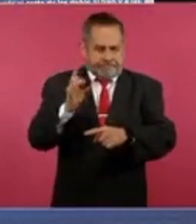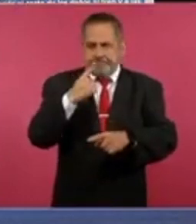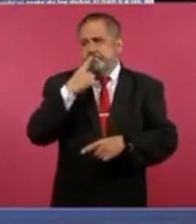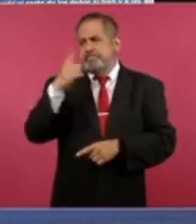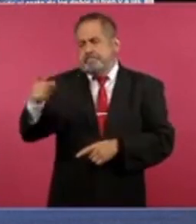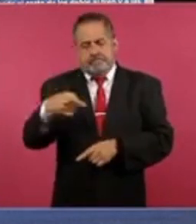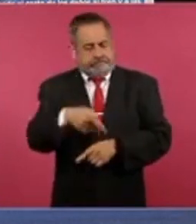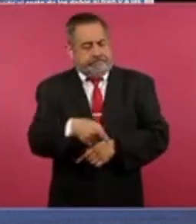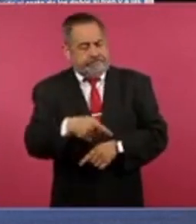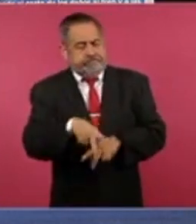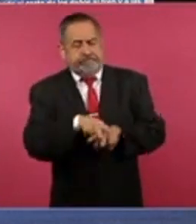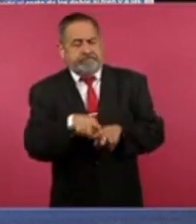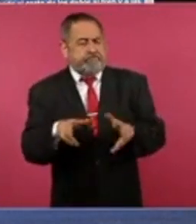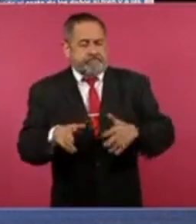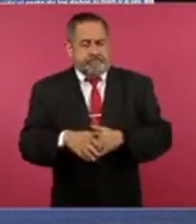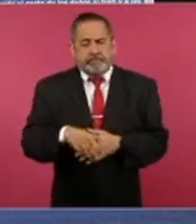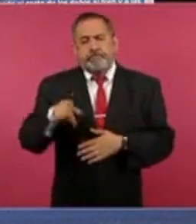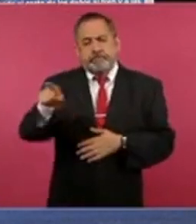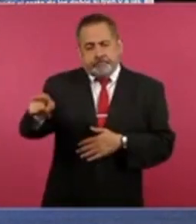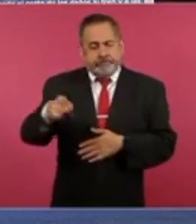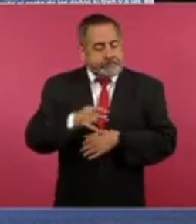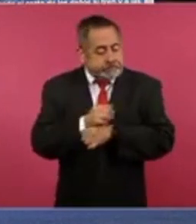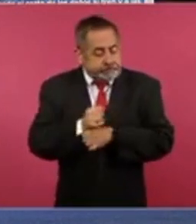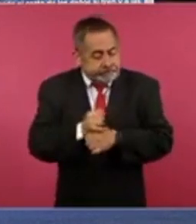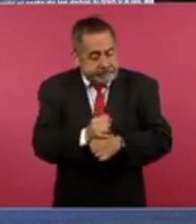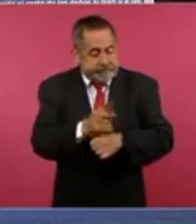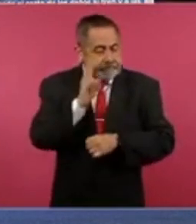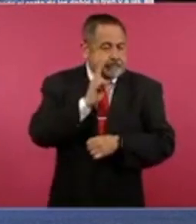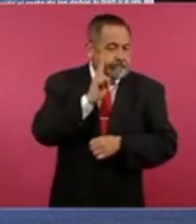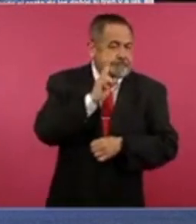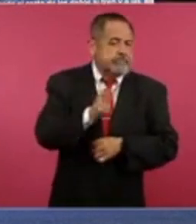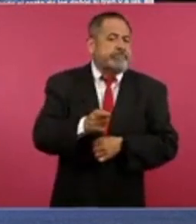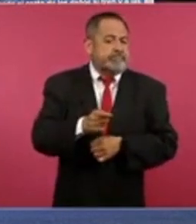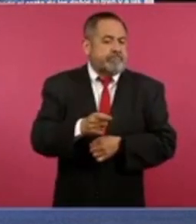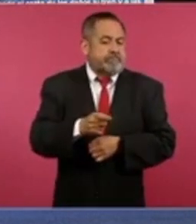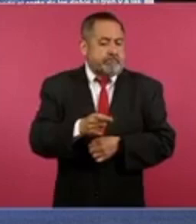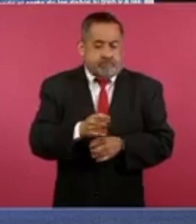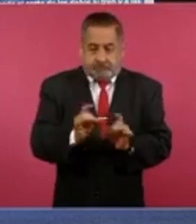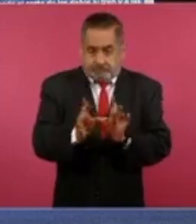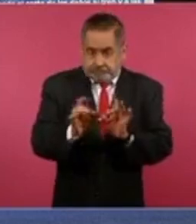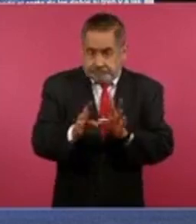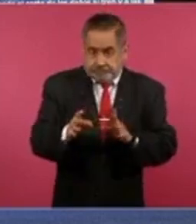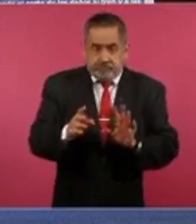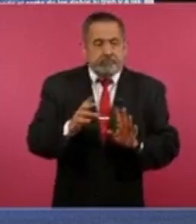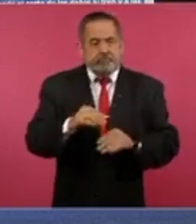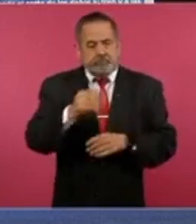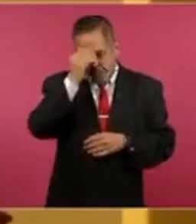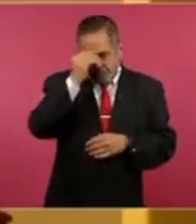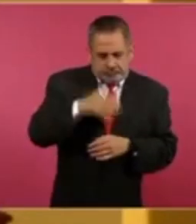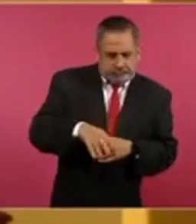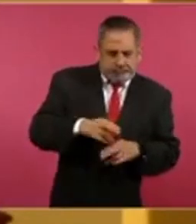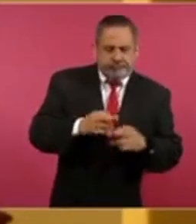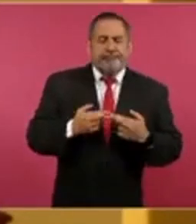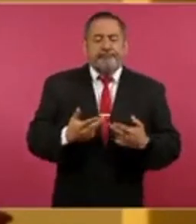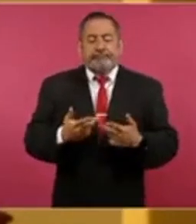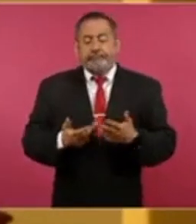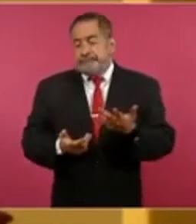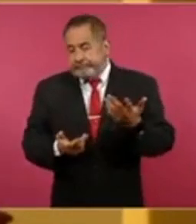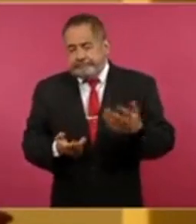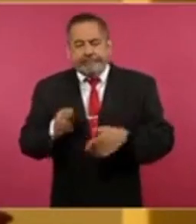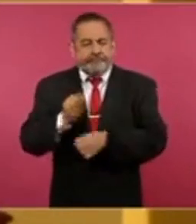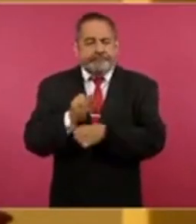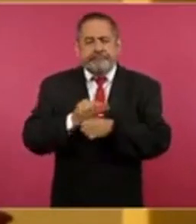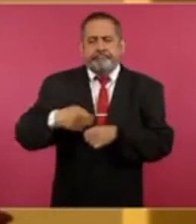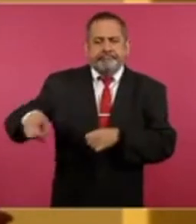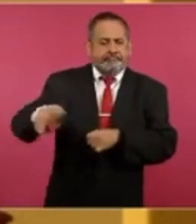Se dio inicio la carpeta de investigación. La gente del Ministerio Público Federal ya está realizando una serie de